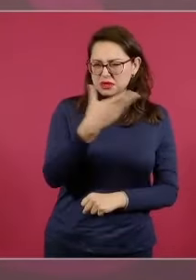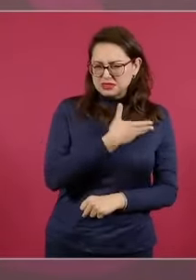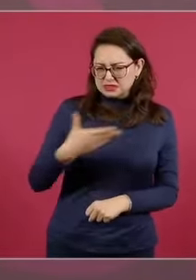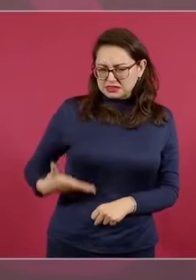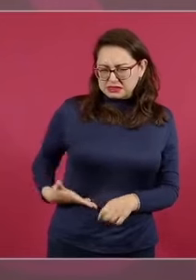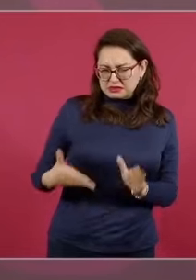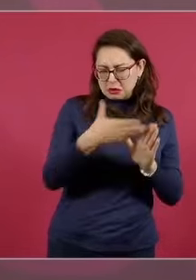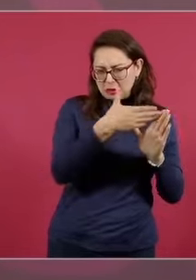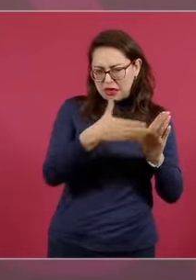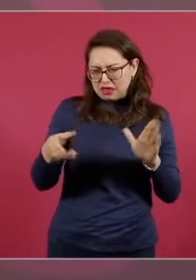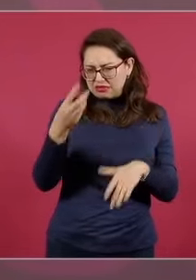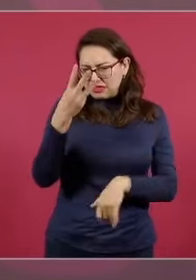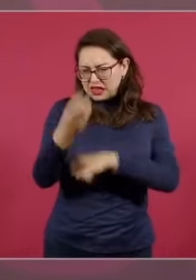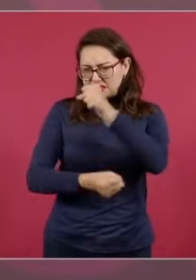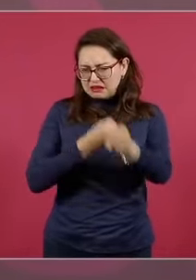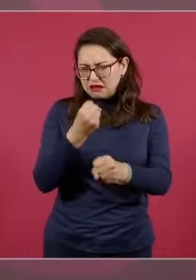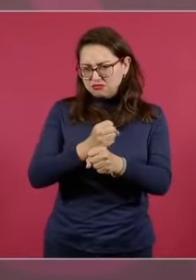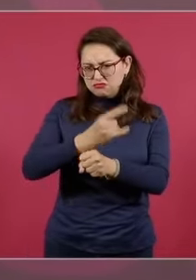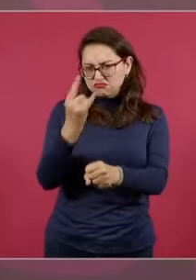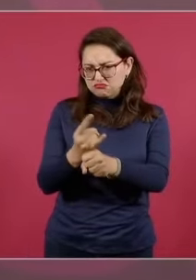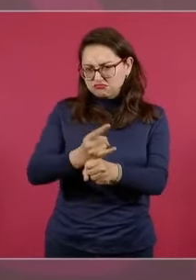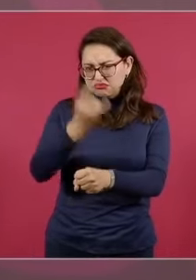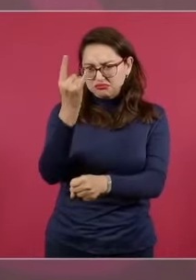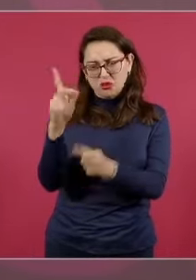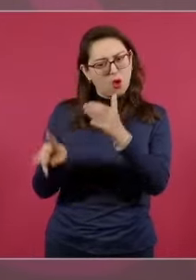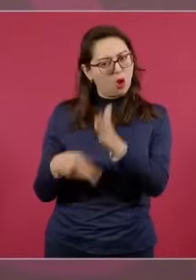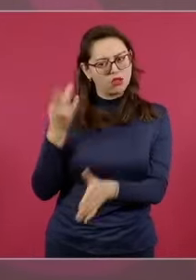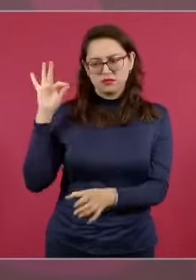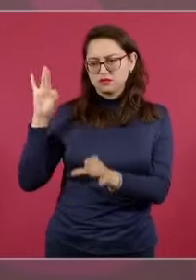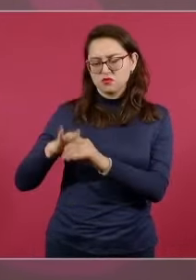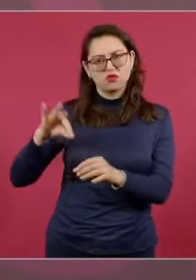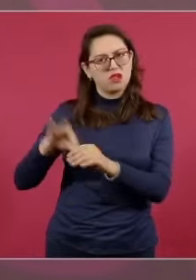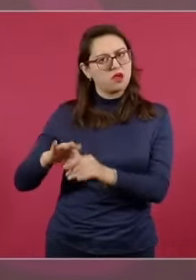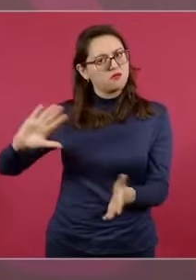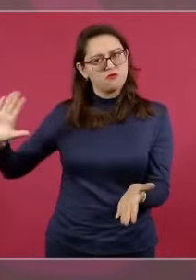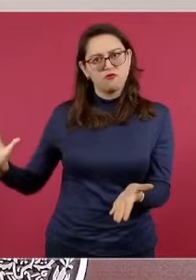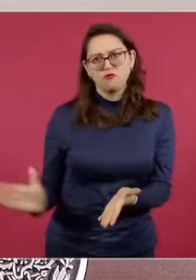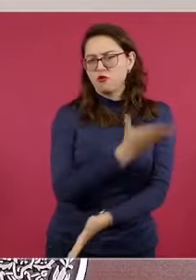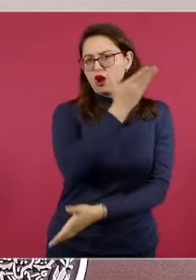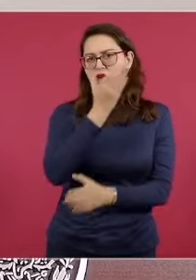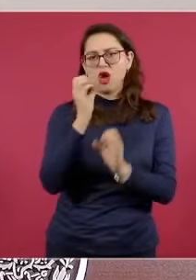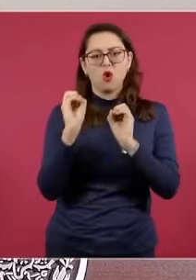que se haga valer la democracia participativa,